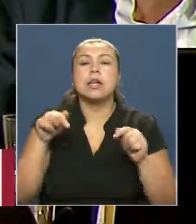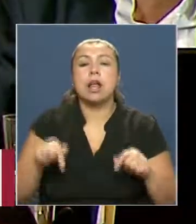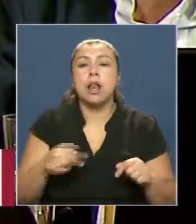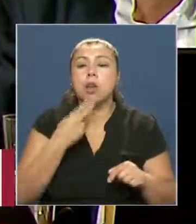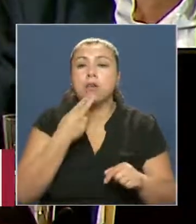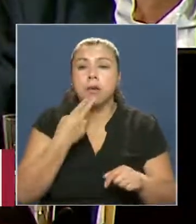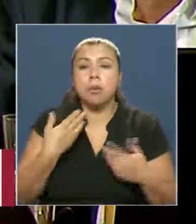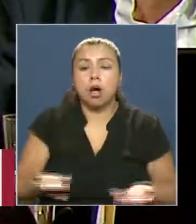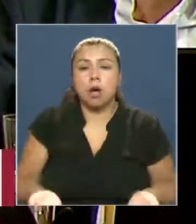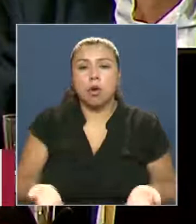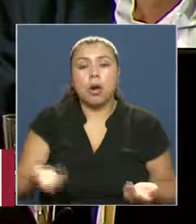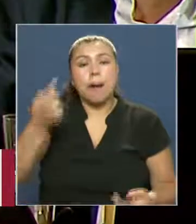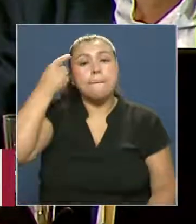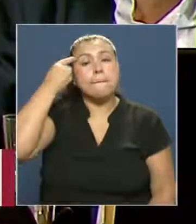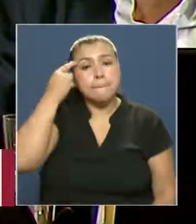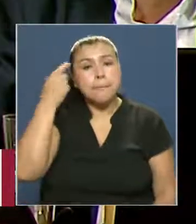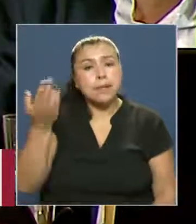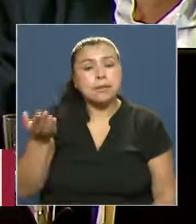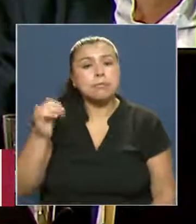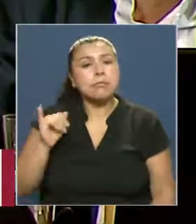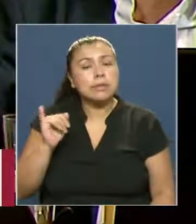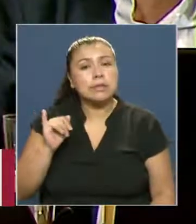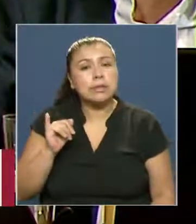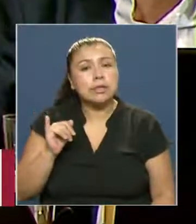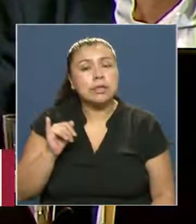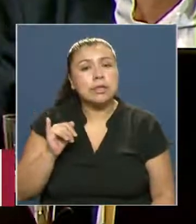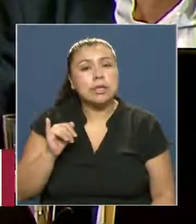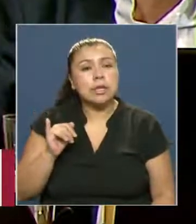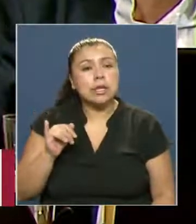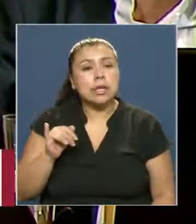supuesto, consideramos que esta es una medida